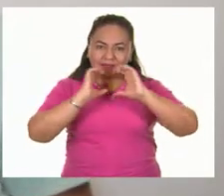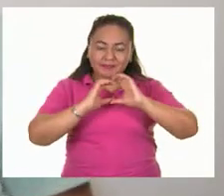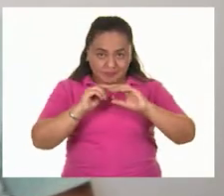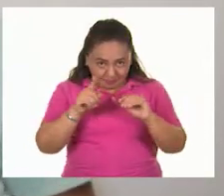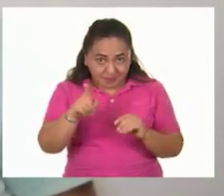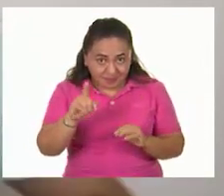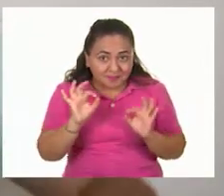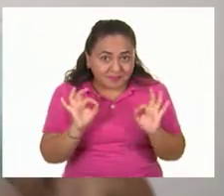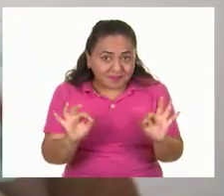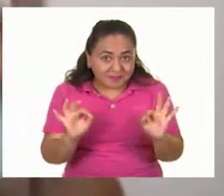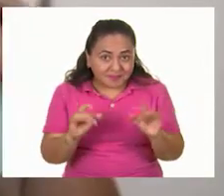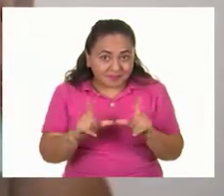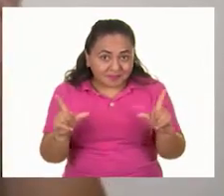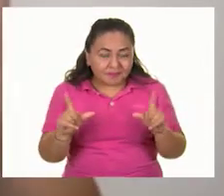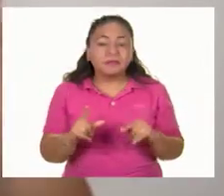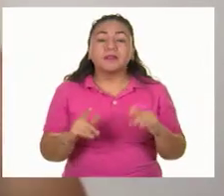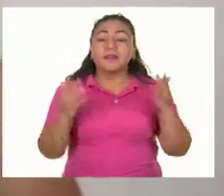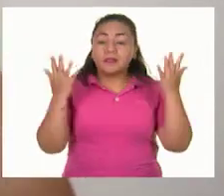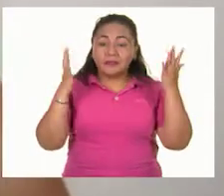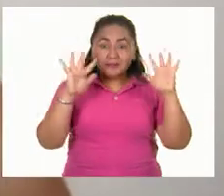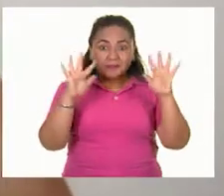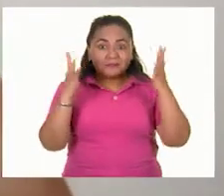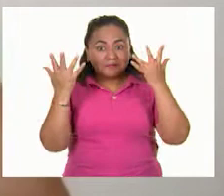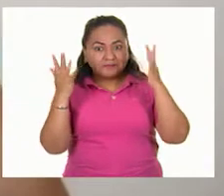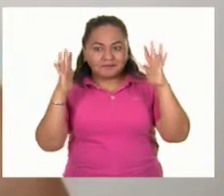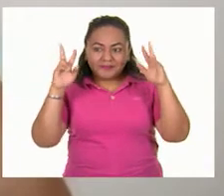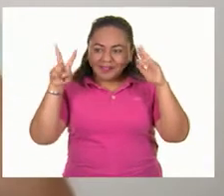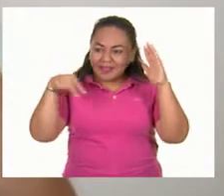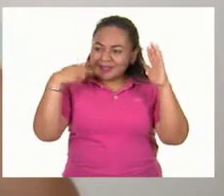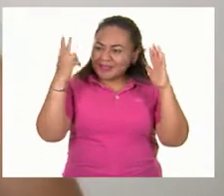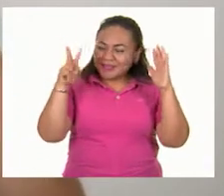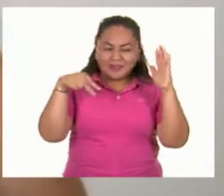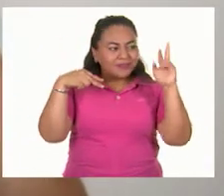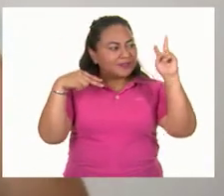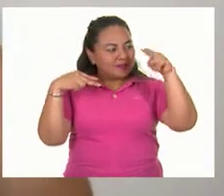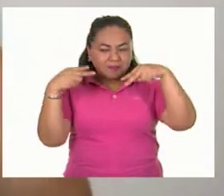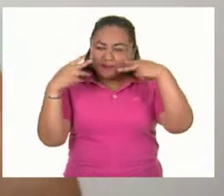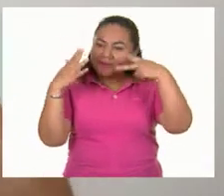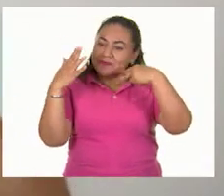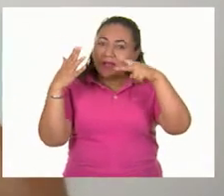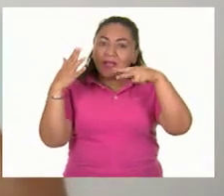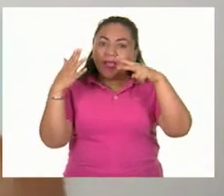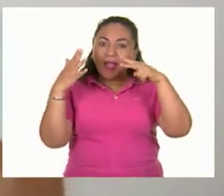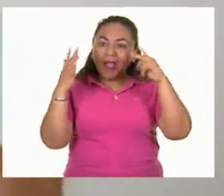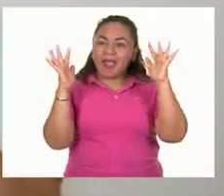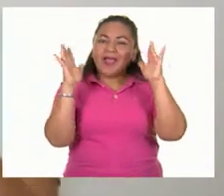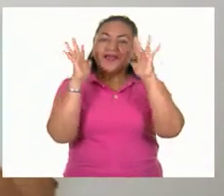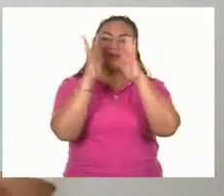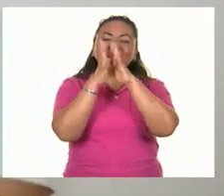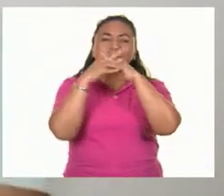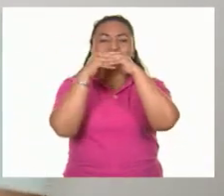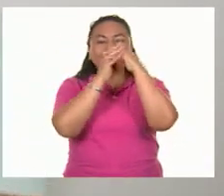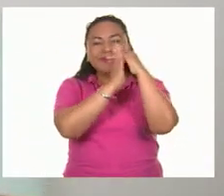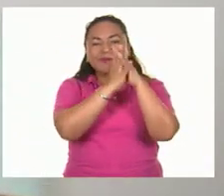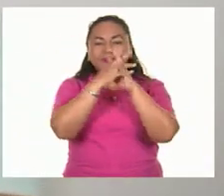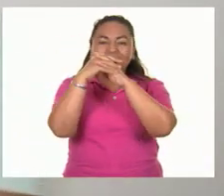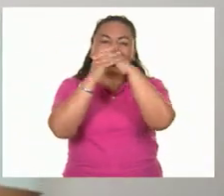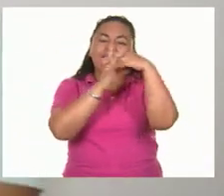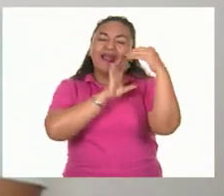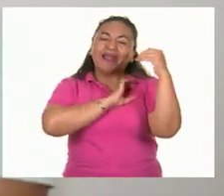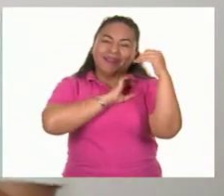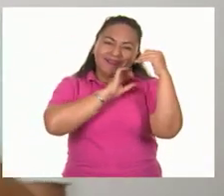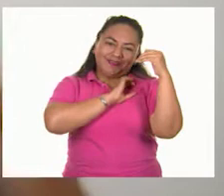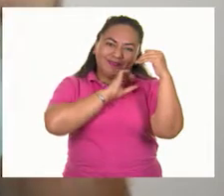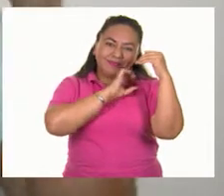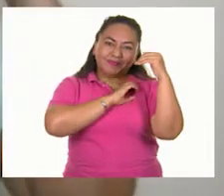¿Estás listo? Si mis manos se miraran, se querrían mucho